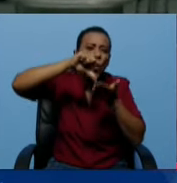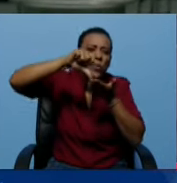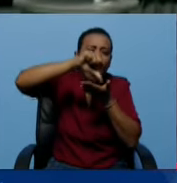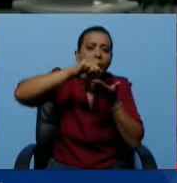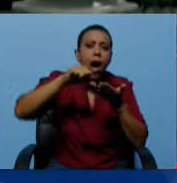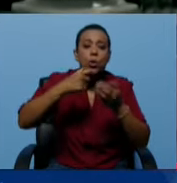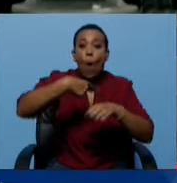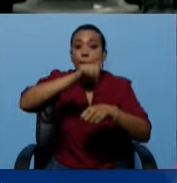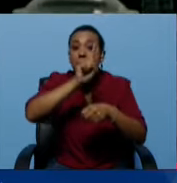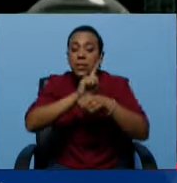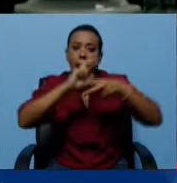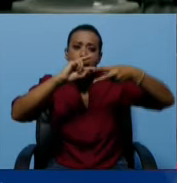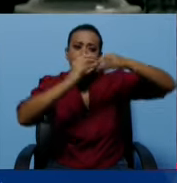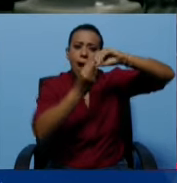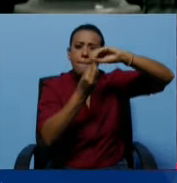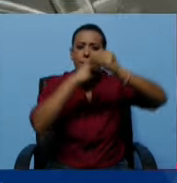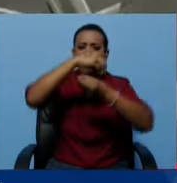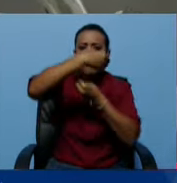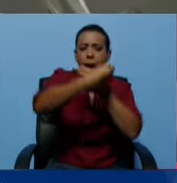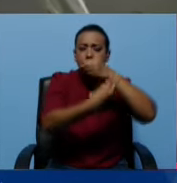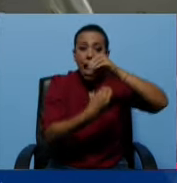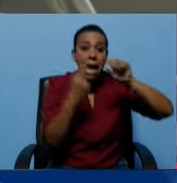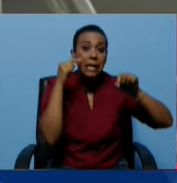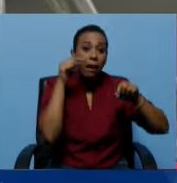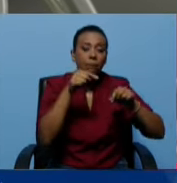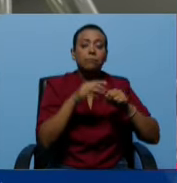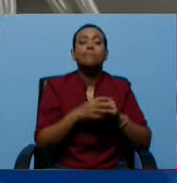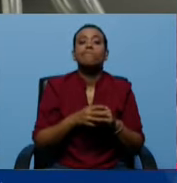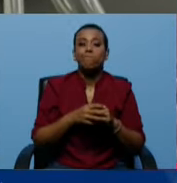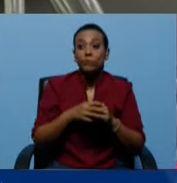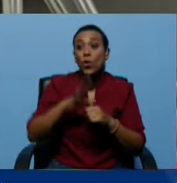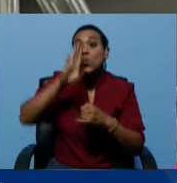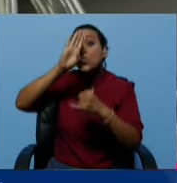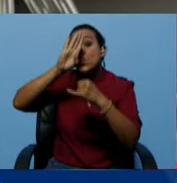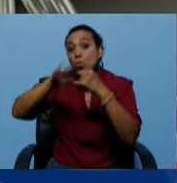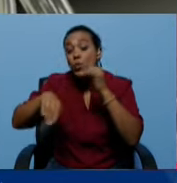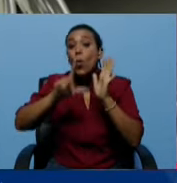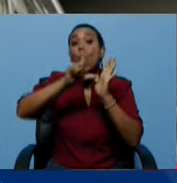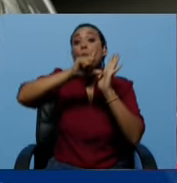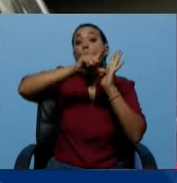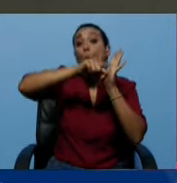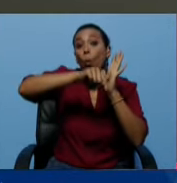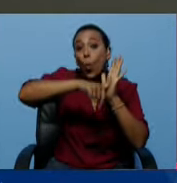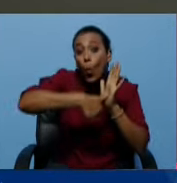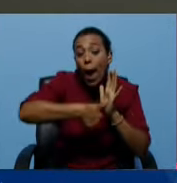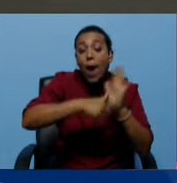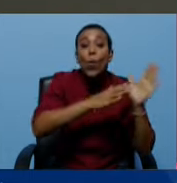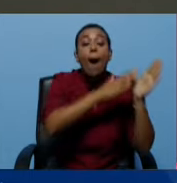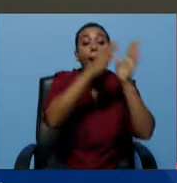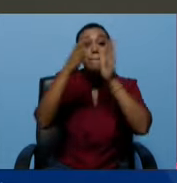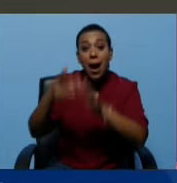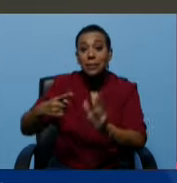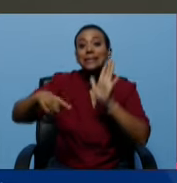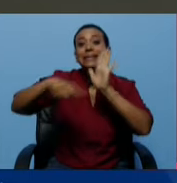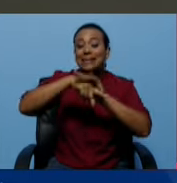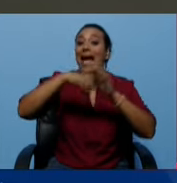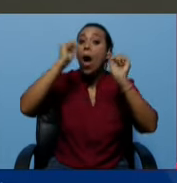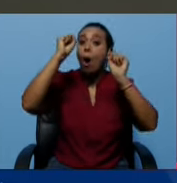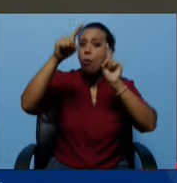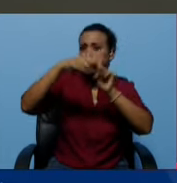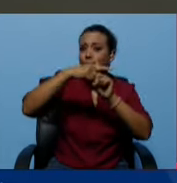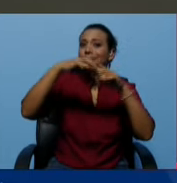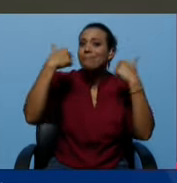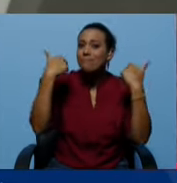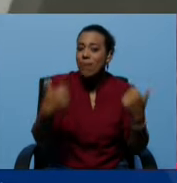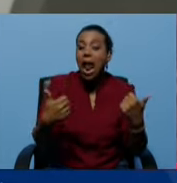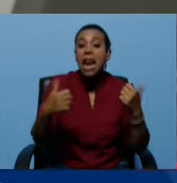los principios activos, entre otros. Gracias, Carlos. Por último, luego de tener una fase positiva de todo esto, se va entonces